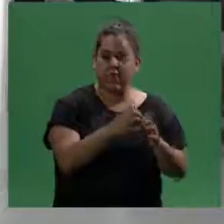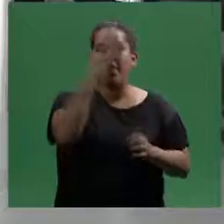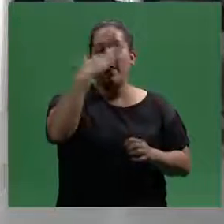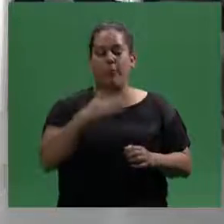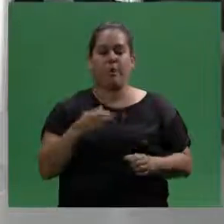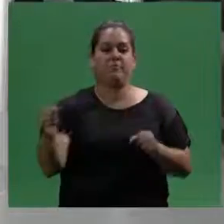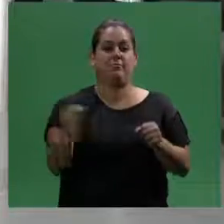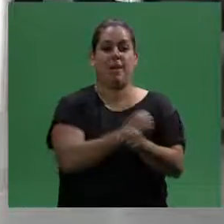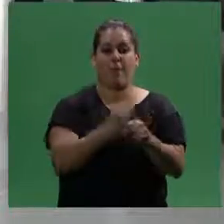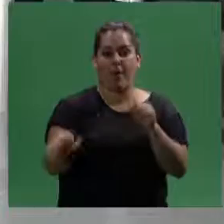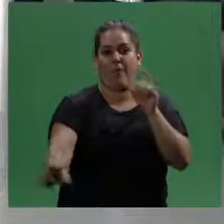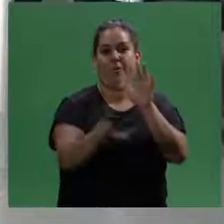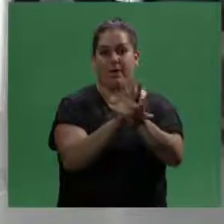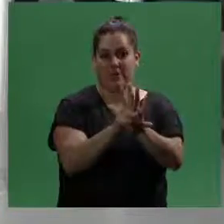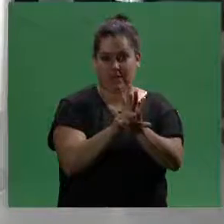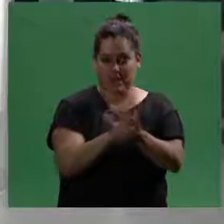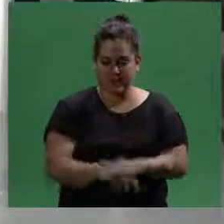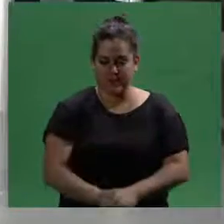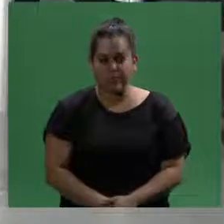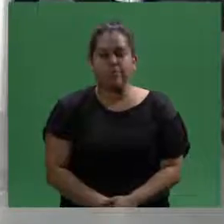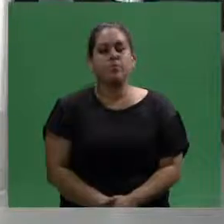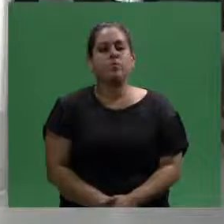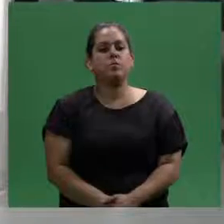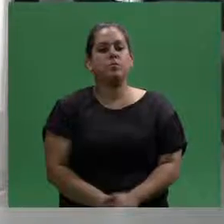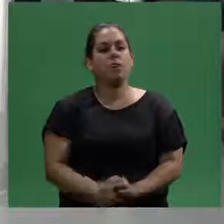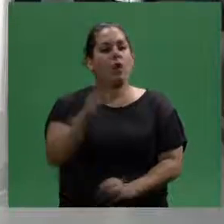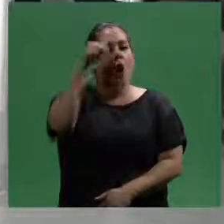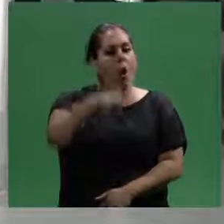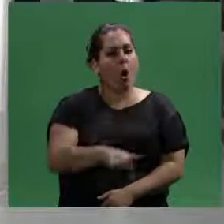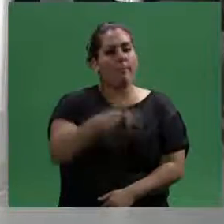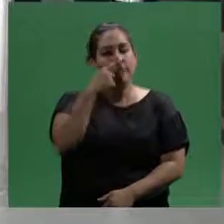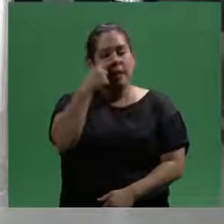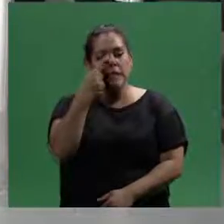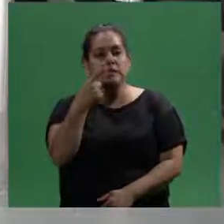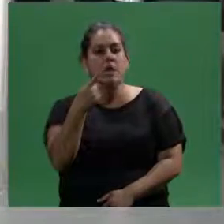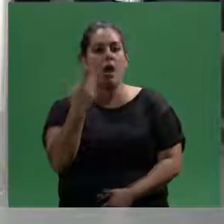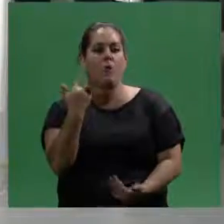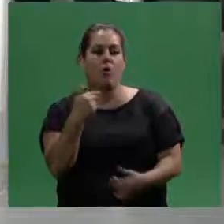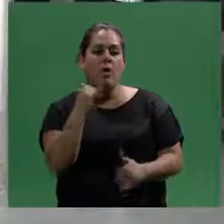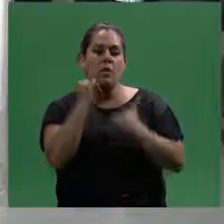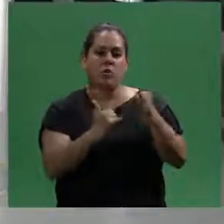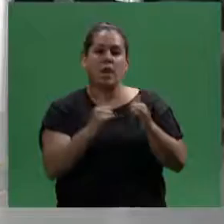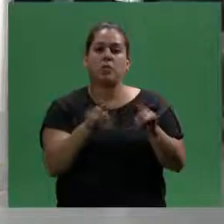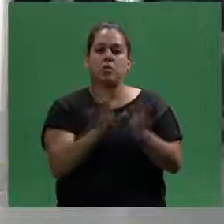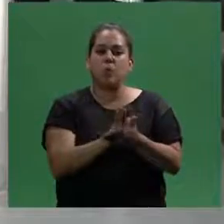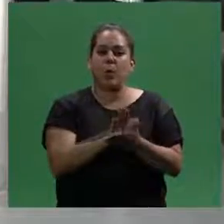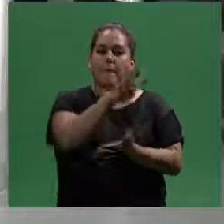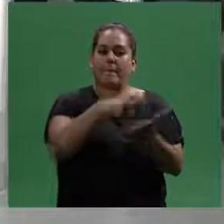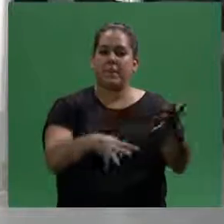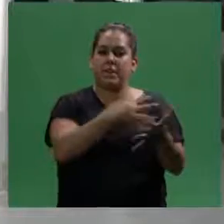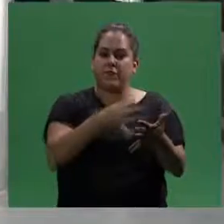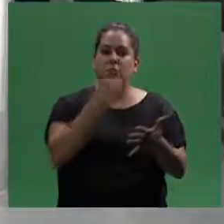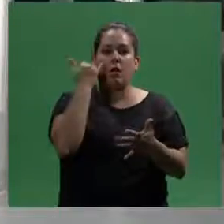luego aprobados para convertirse en leyes. Sobre todo me interesa destacar justamente lo que es la planificación